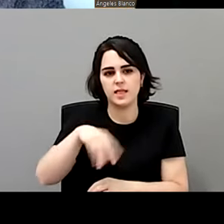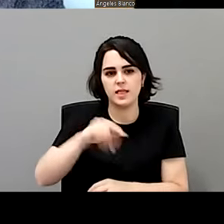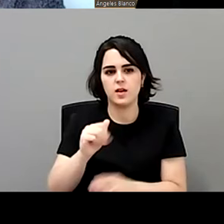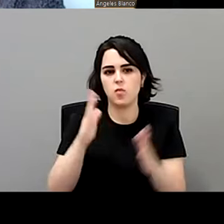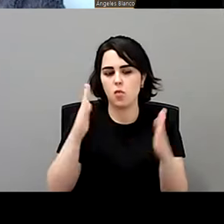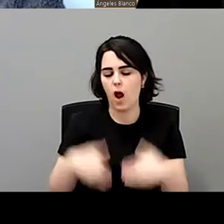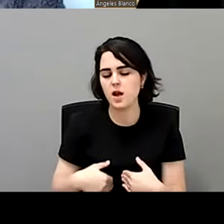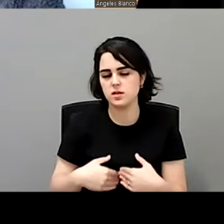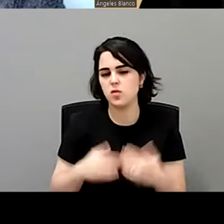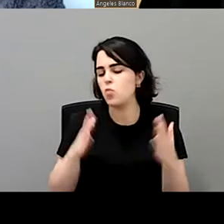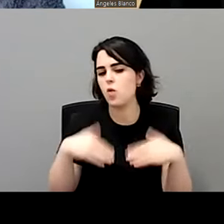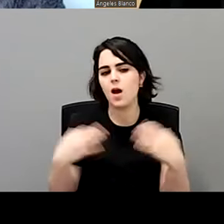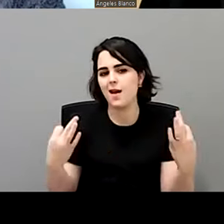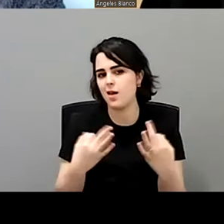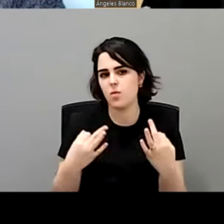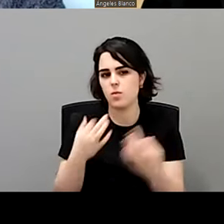No hay.